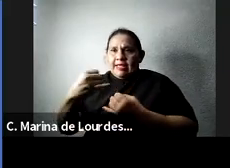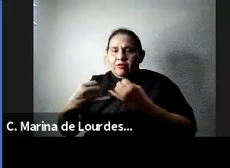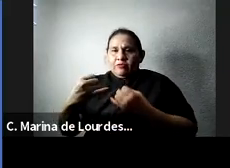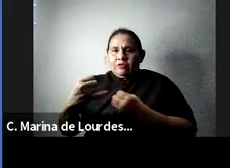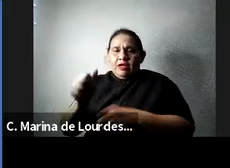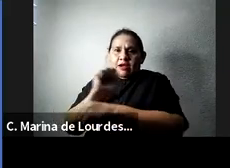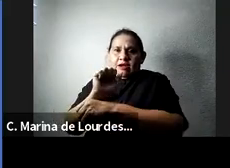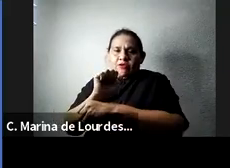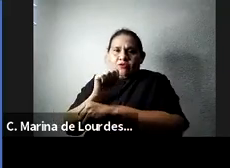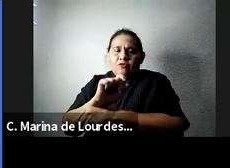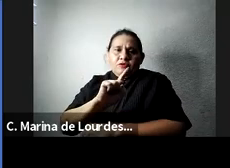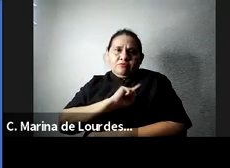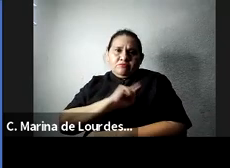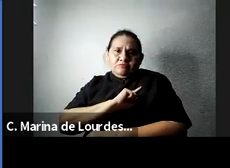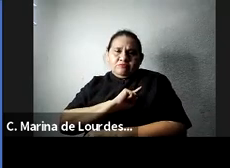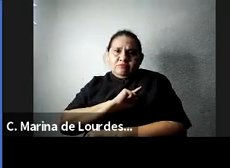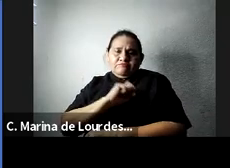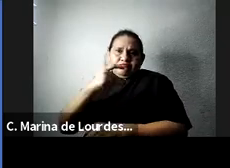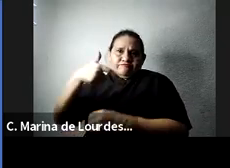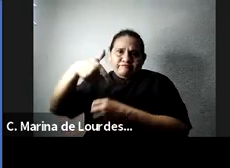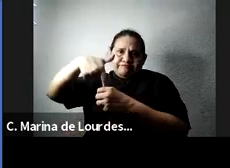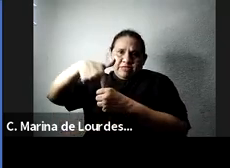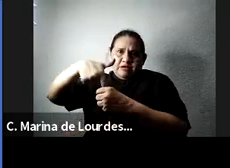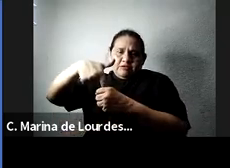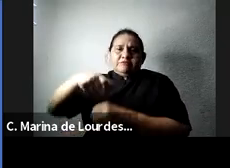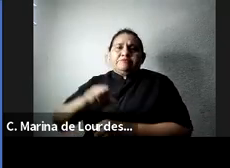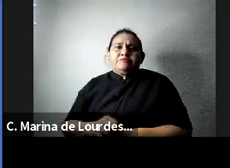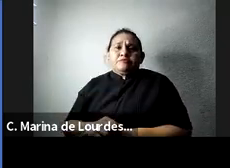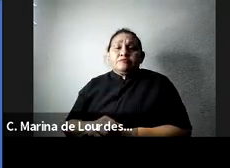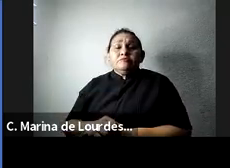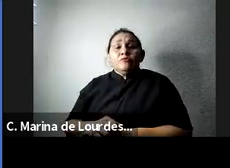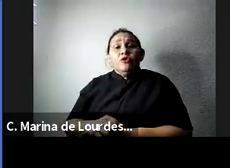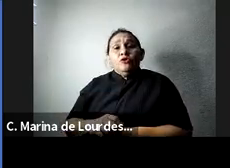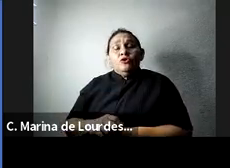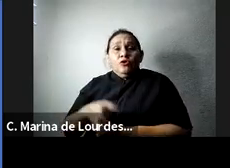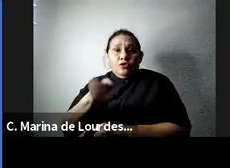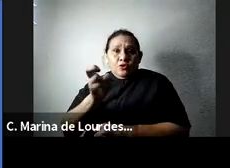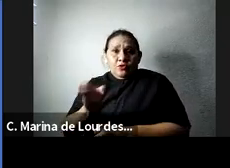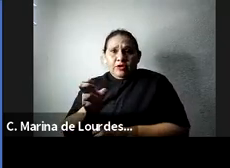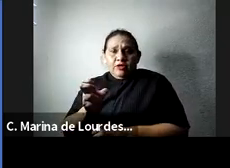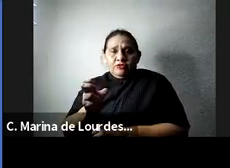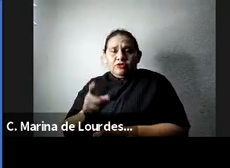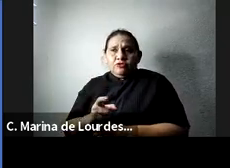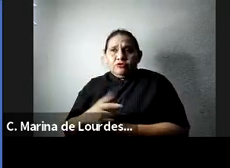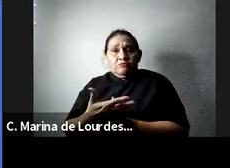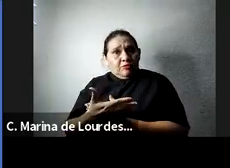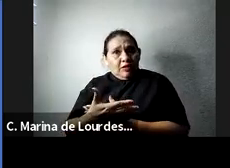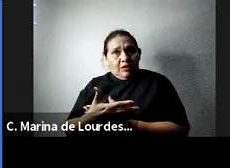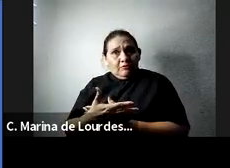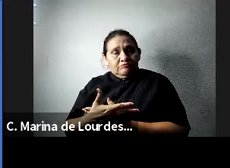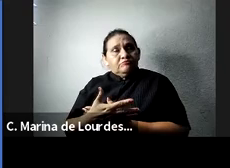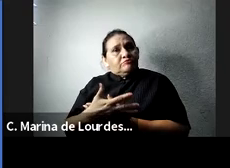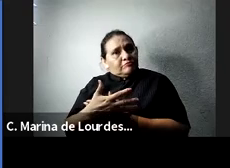vehículo privado, la gasolina del vehículo privado. Y entonces con esto estoy abierto a las